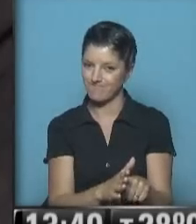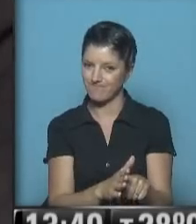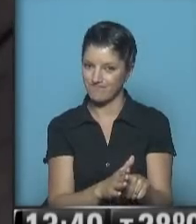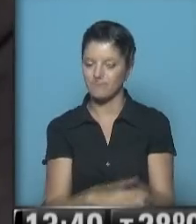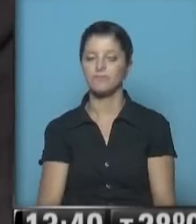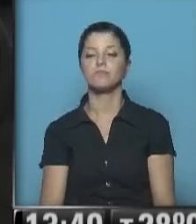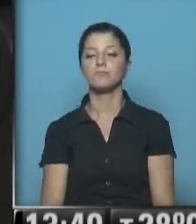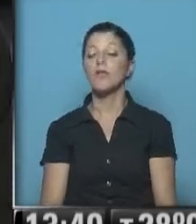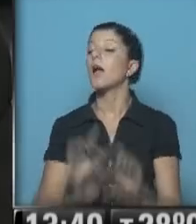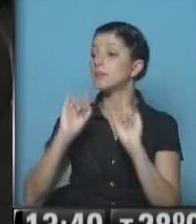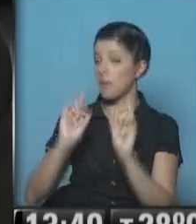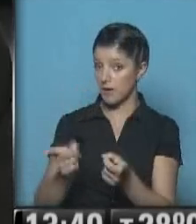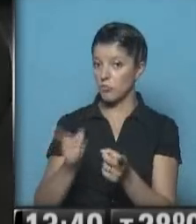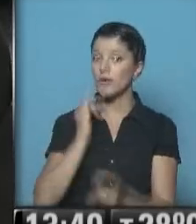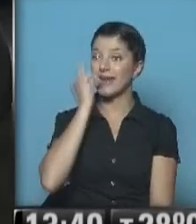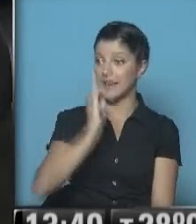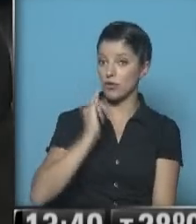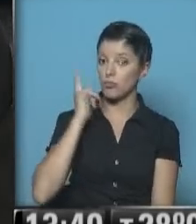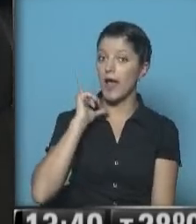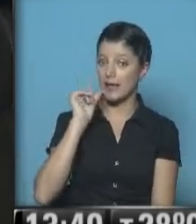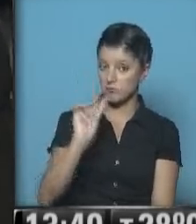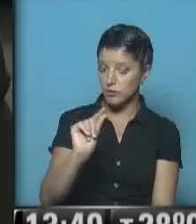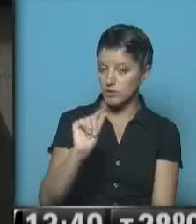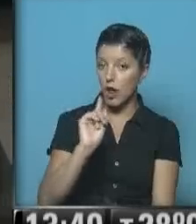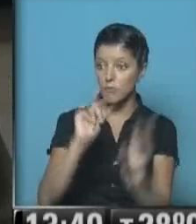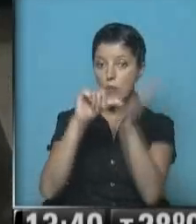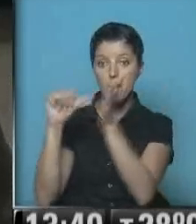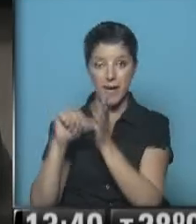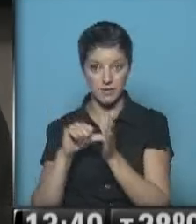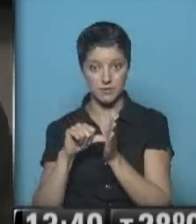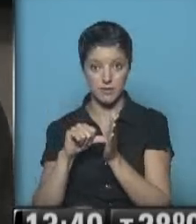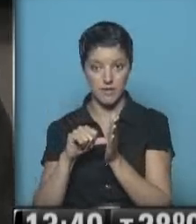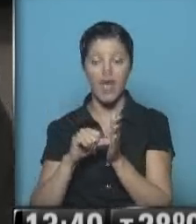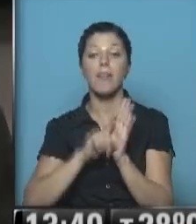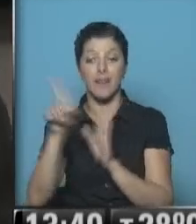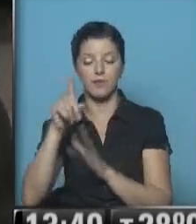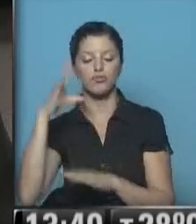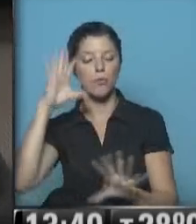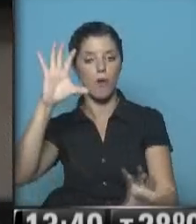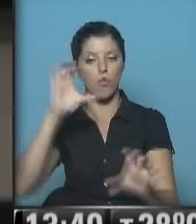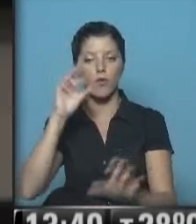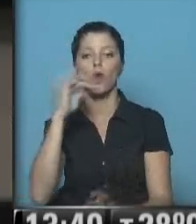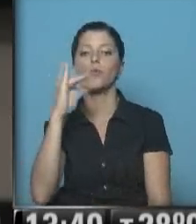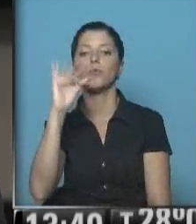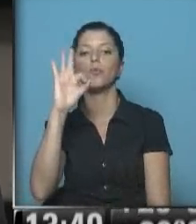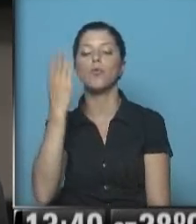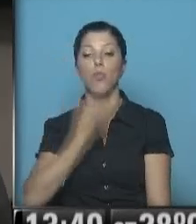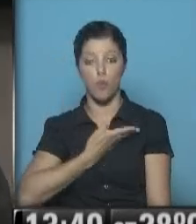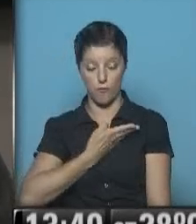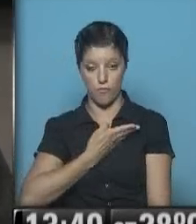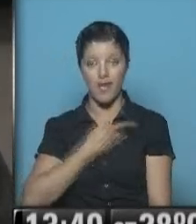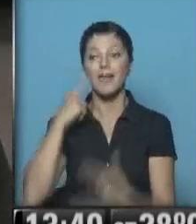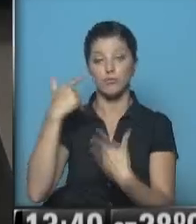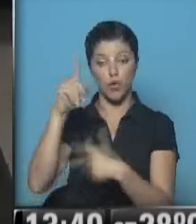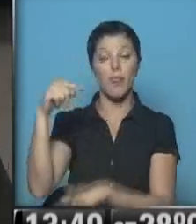ese tema. Y también una extensa literatura crítica en los propios países del este. Recuerdo a Rudolf Barr, un intelectual de la República